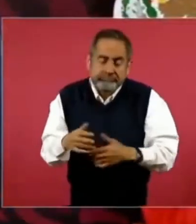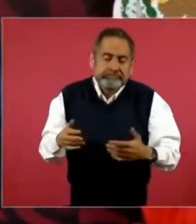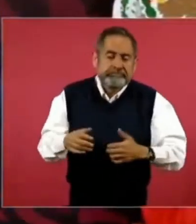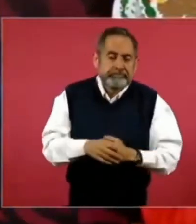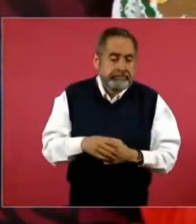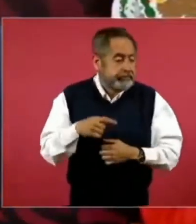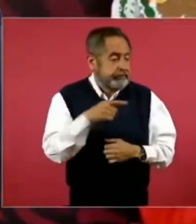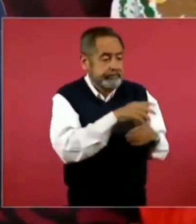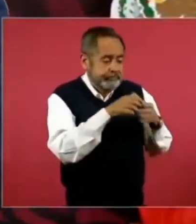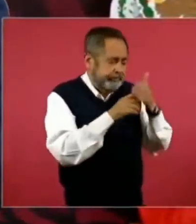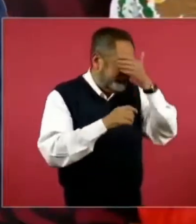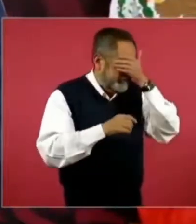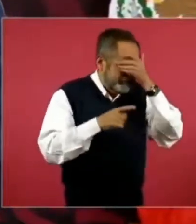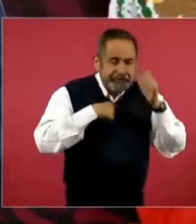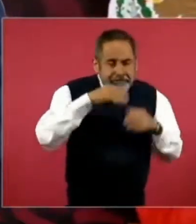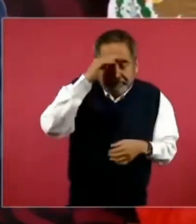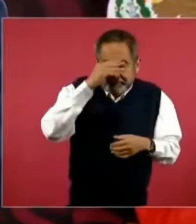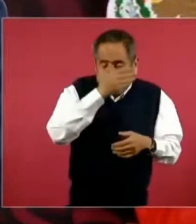No lo perciben.